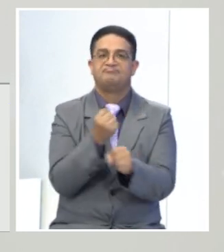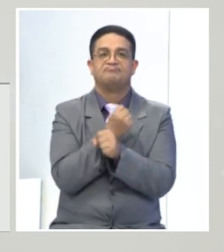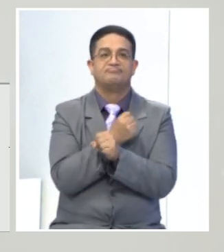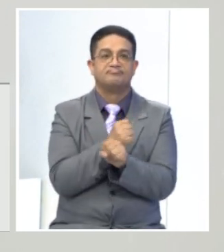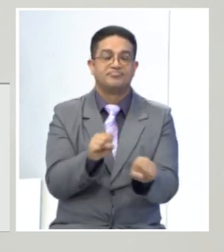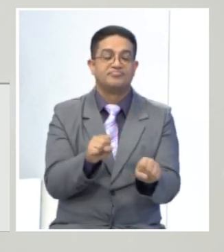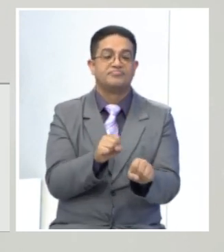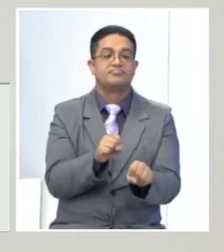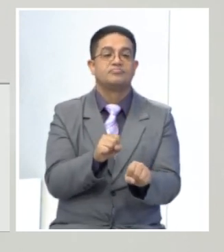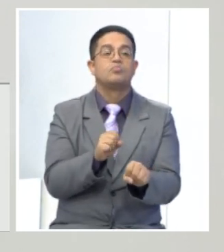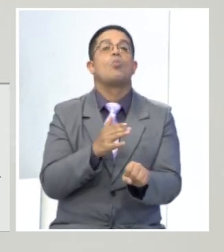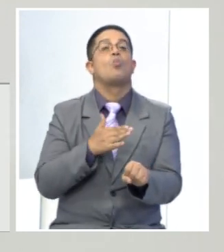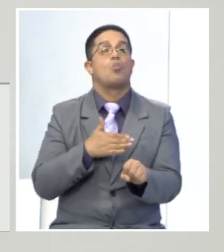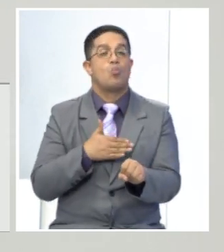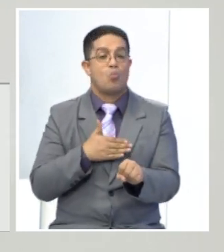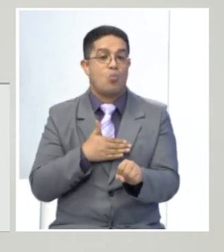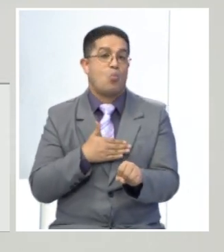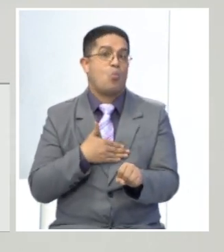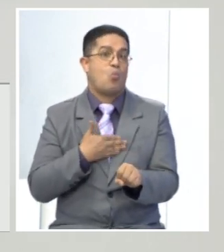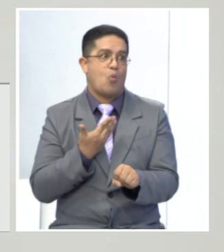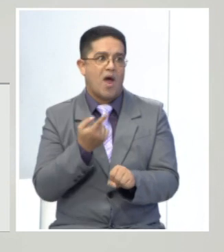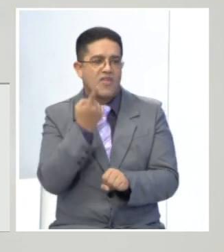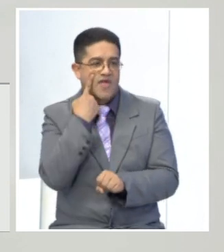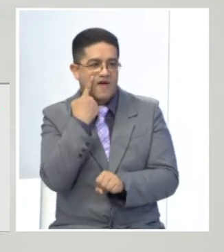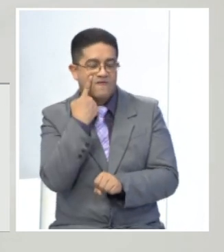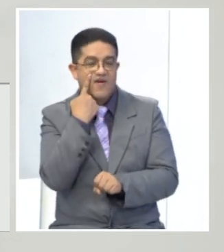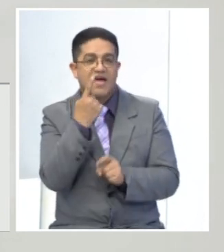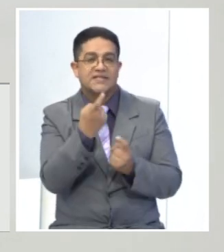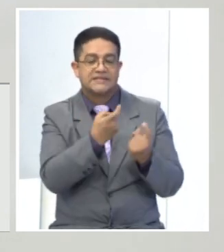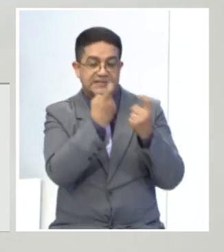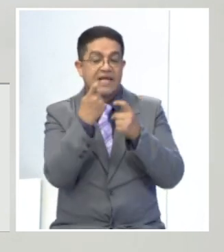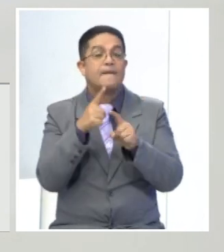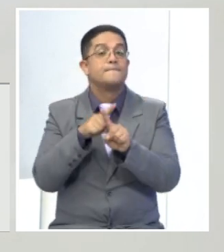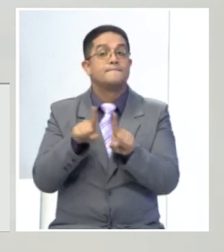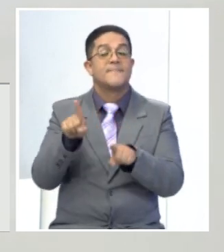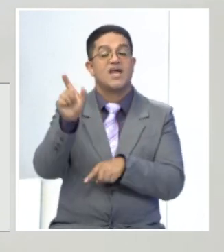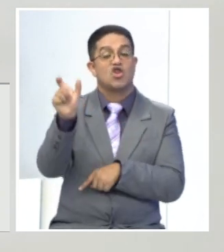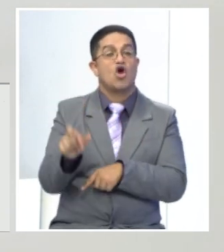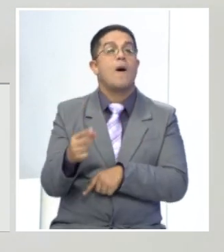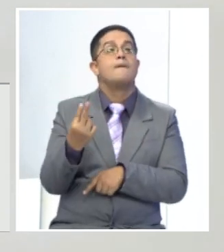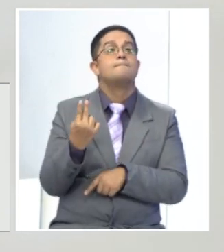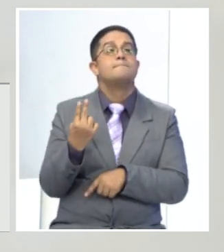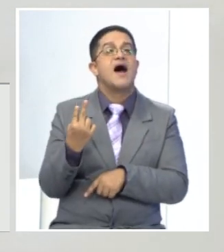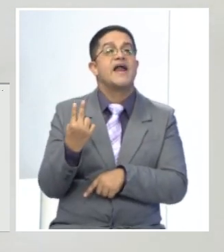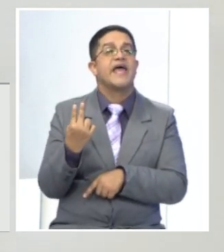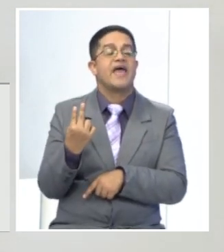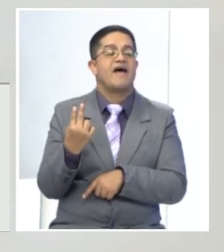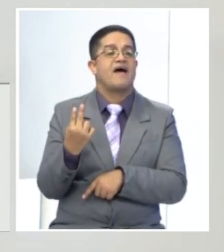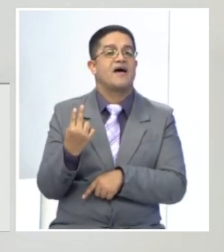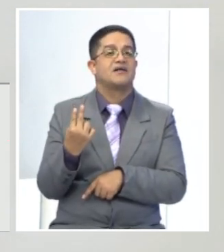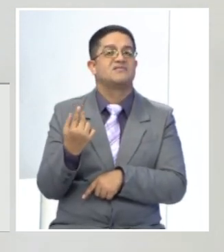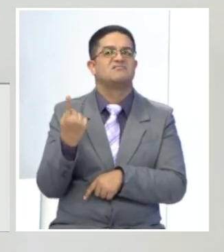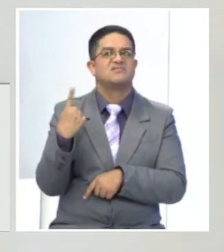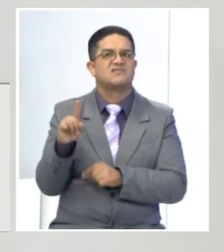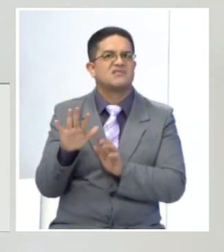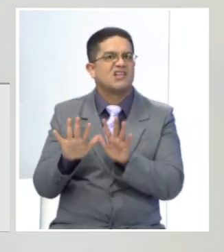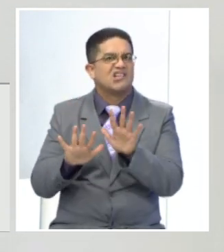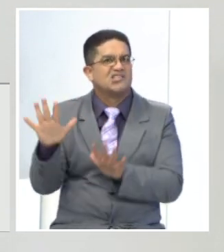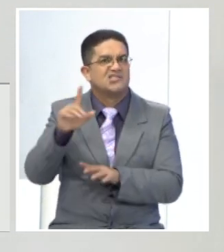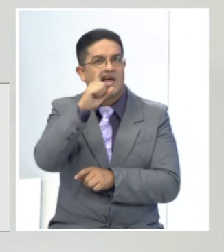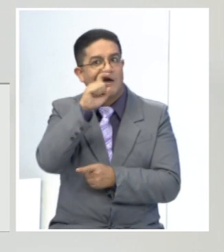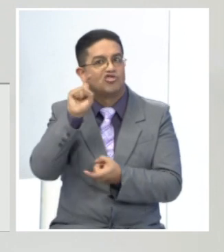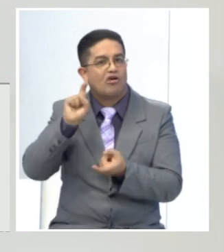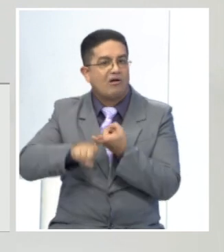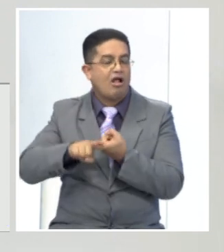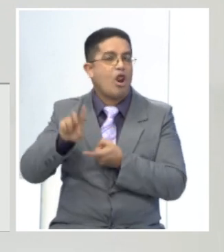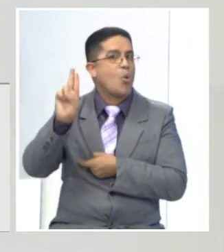inconveniente, puedes irte, y es muy joven, por baja complejidad. Pero si es una pareja que más bien tiene una 15 años de matrimonio, nunca ha